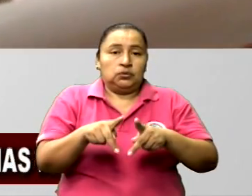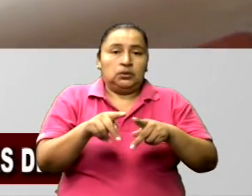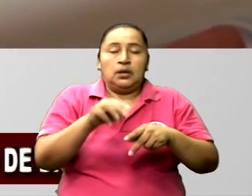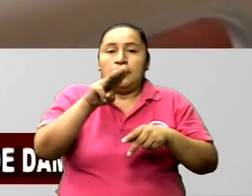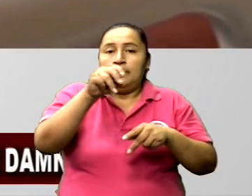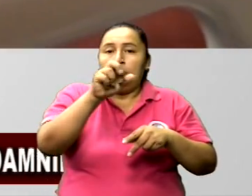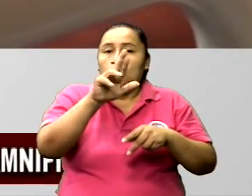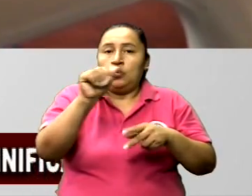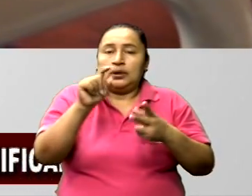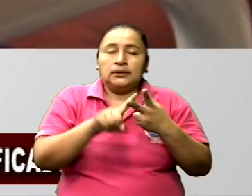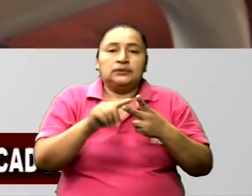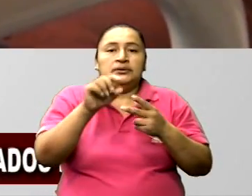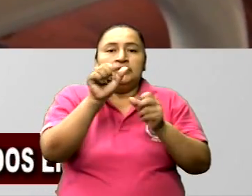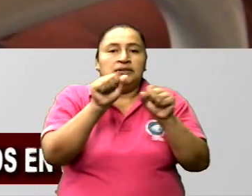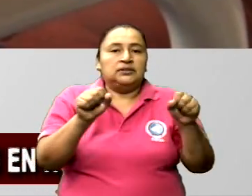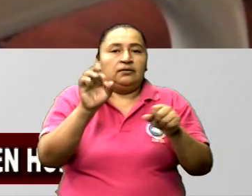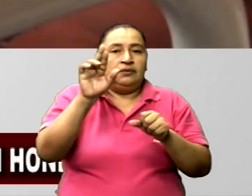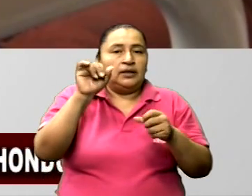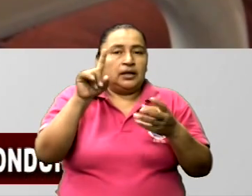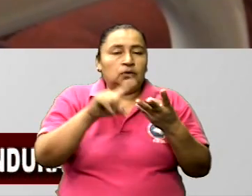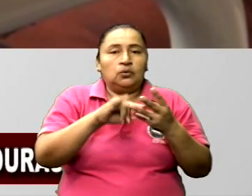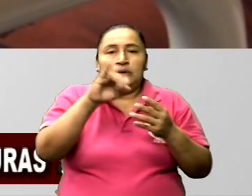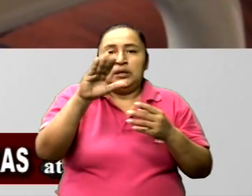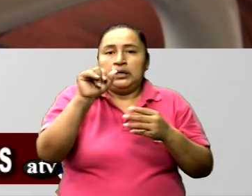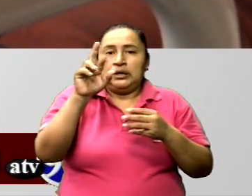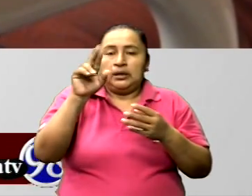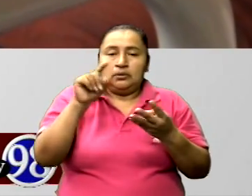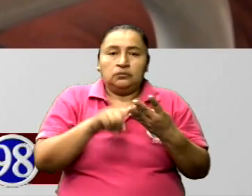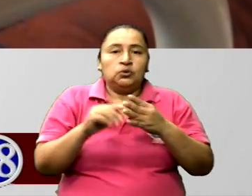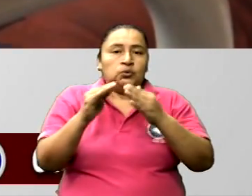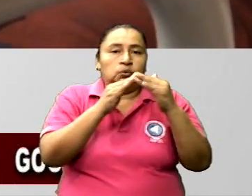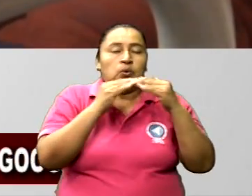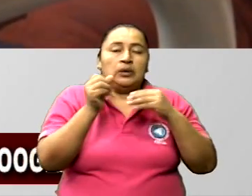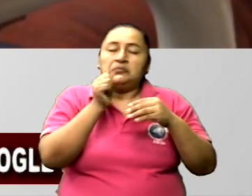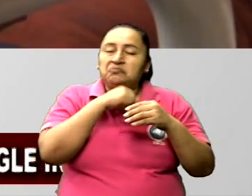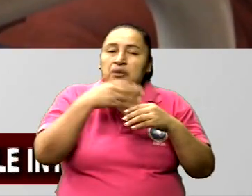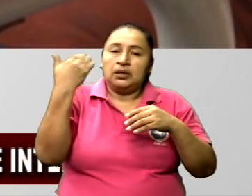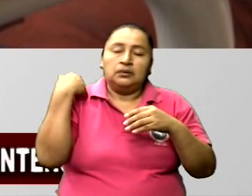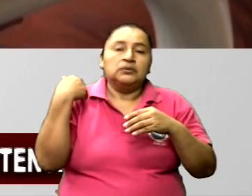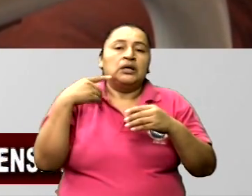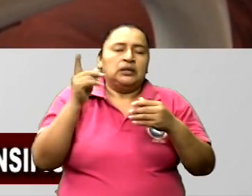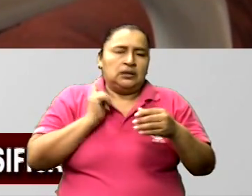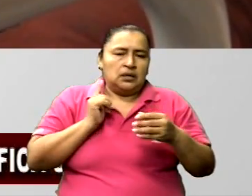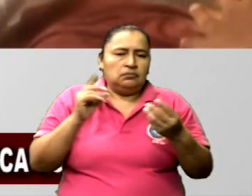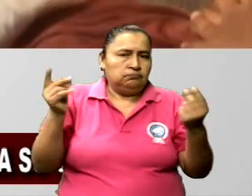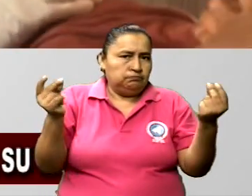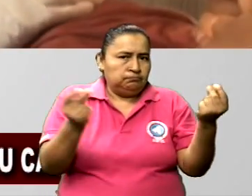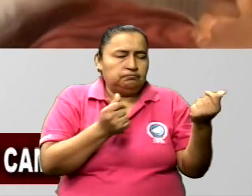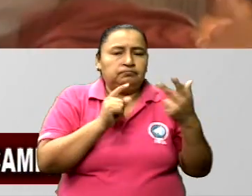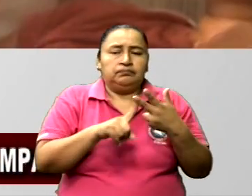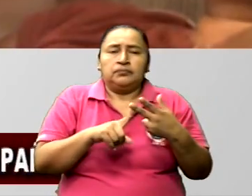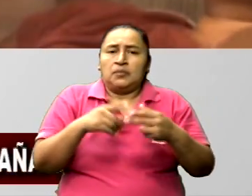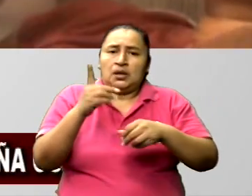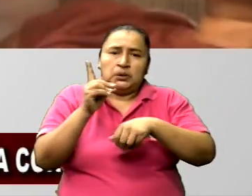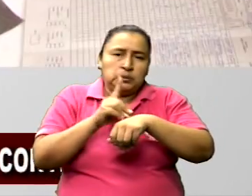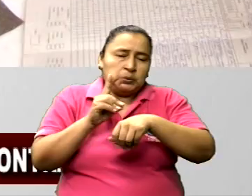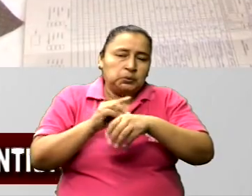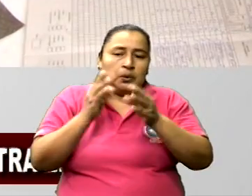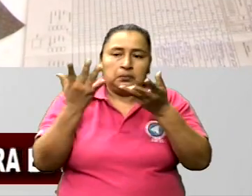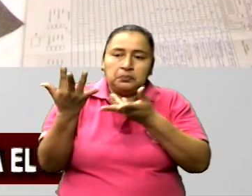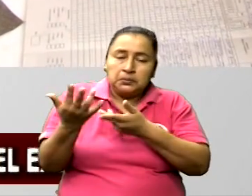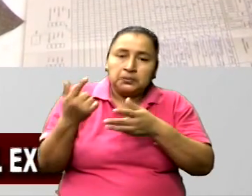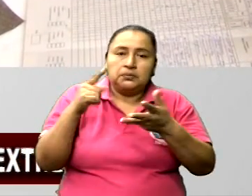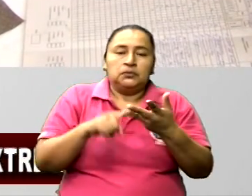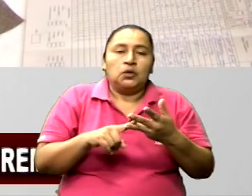San Fernando y Ciudad Antigua. Tiene emergencia, consulta externa y consultorios para